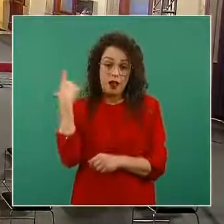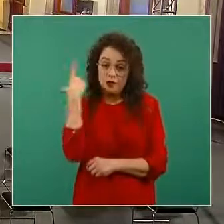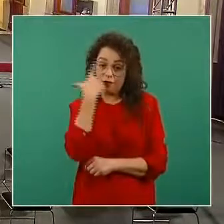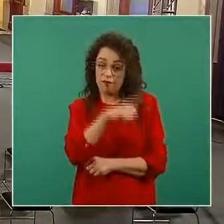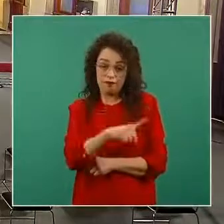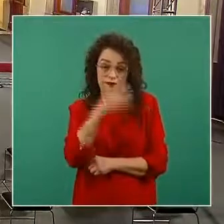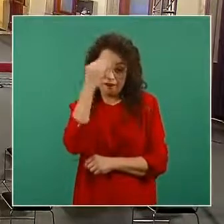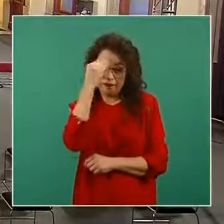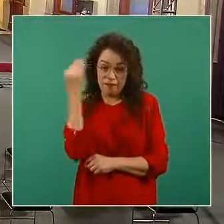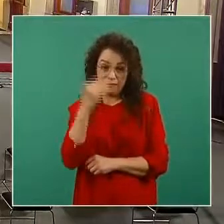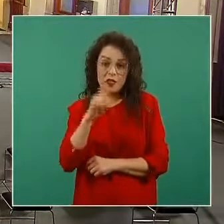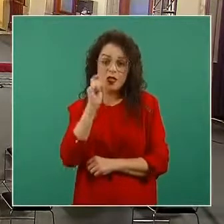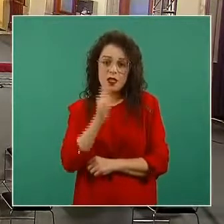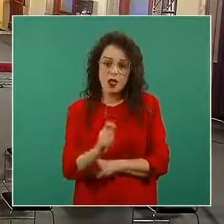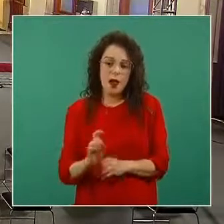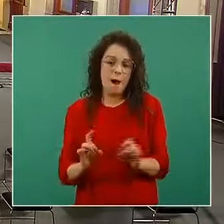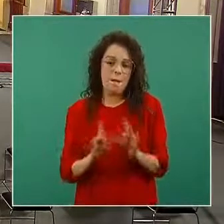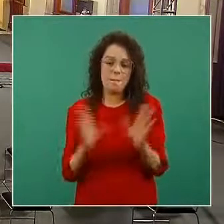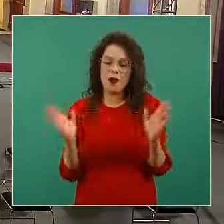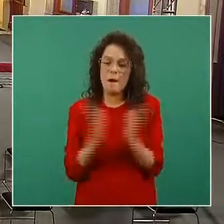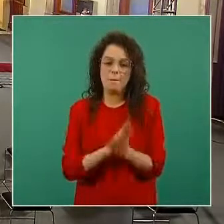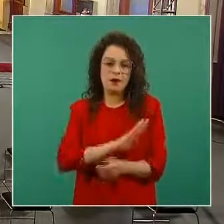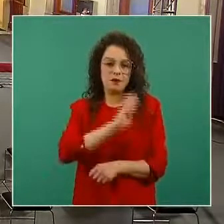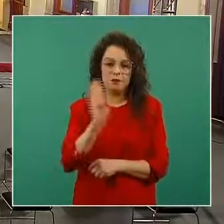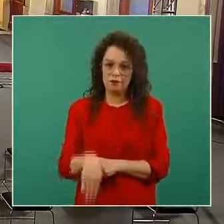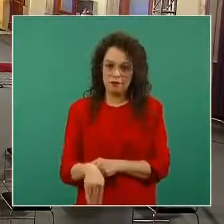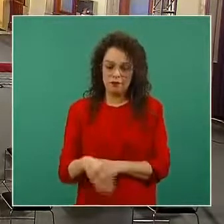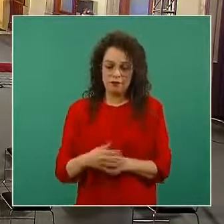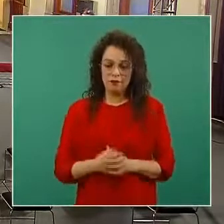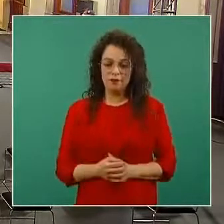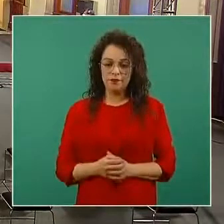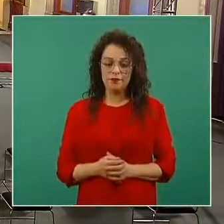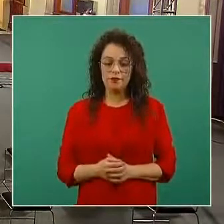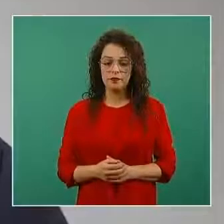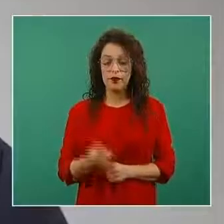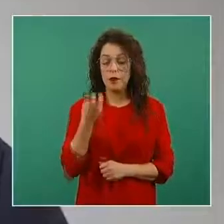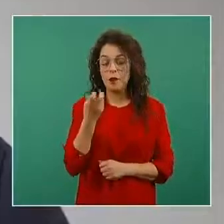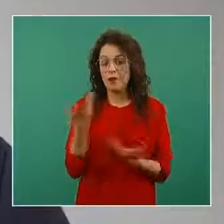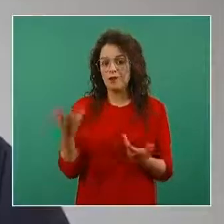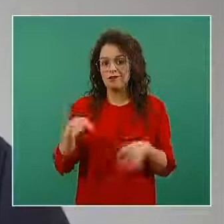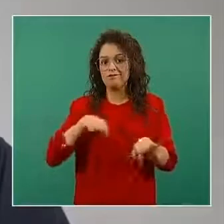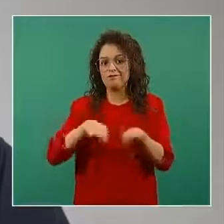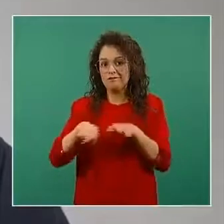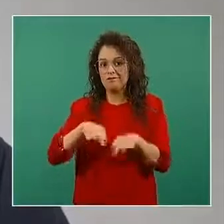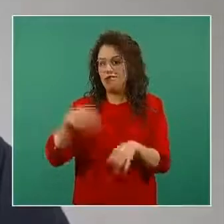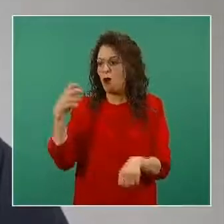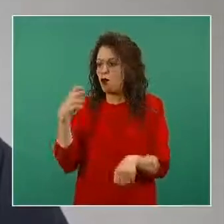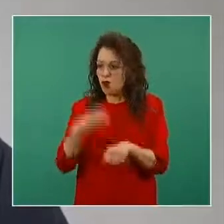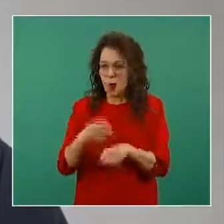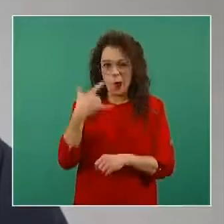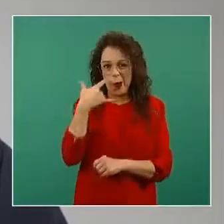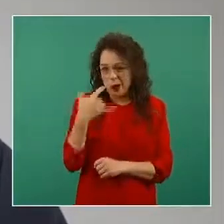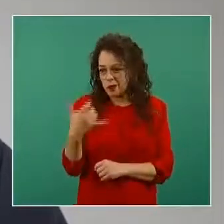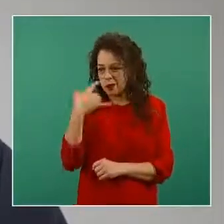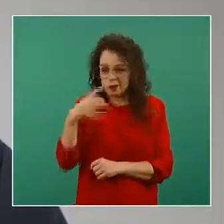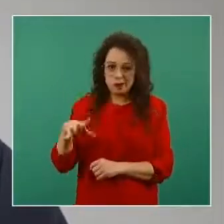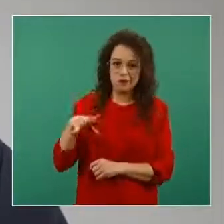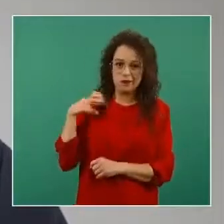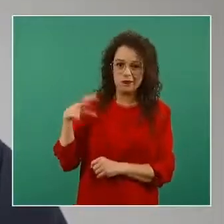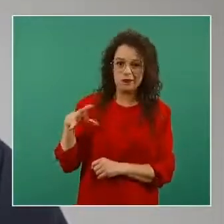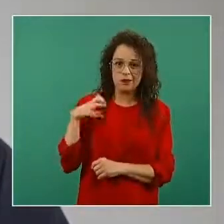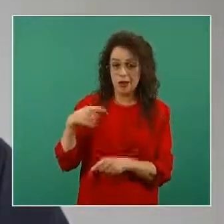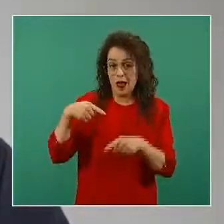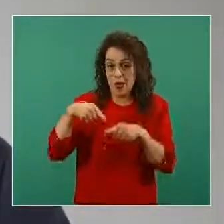consecuencia de las complicaciones. Entonces, dentro de este arduo trabajo que se empezó ya en diciembre del